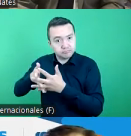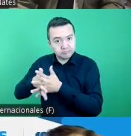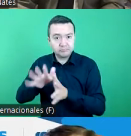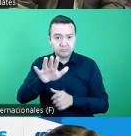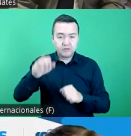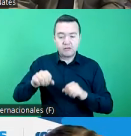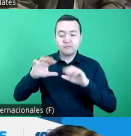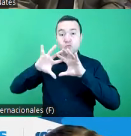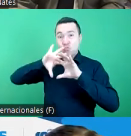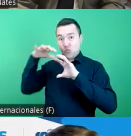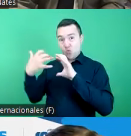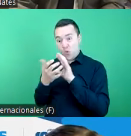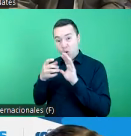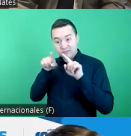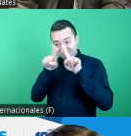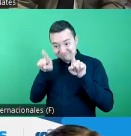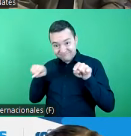francés o portugués.